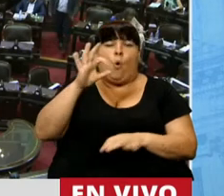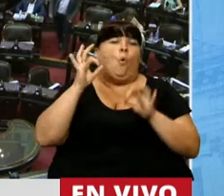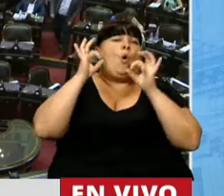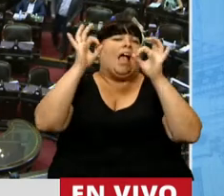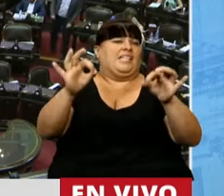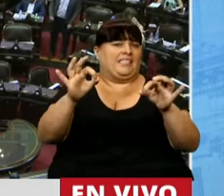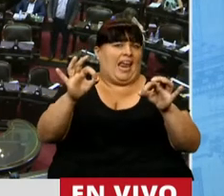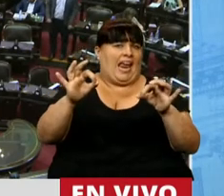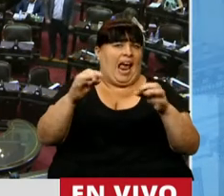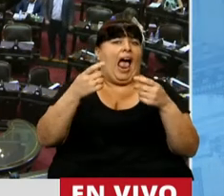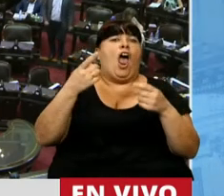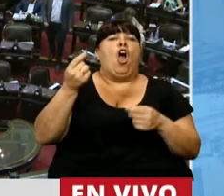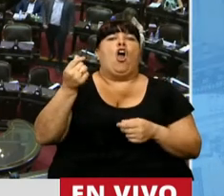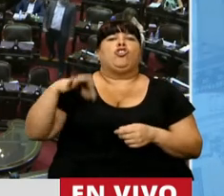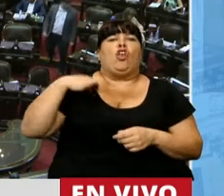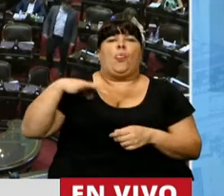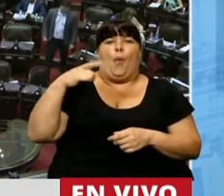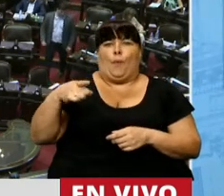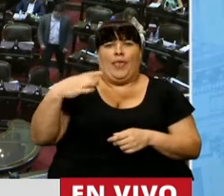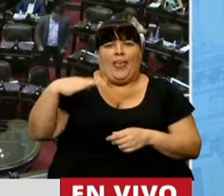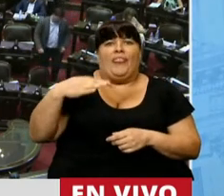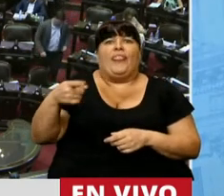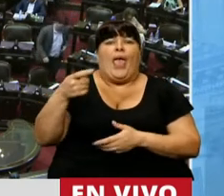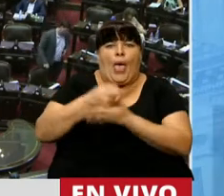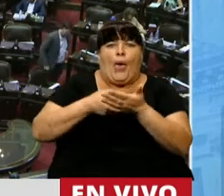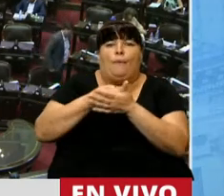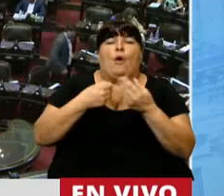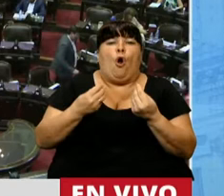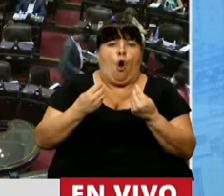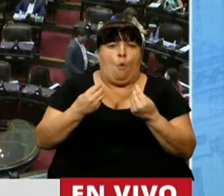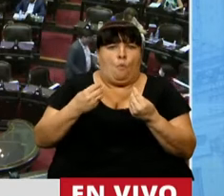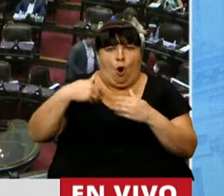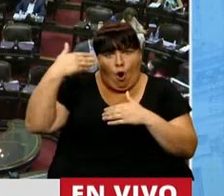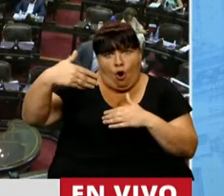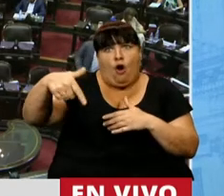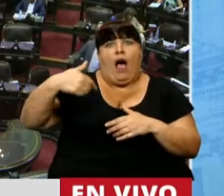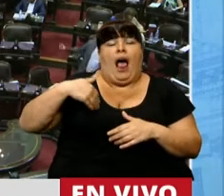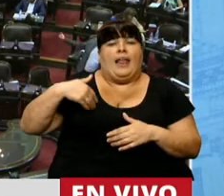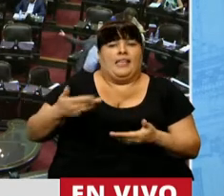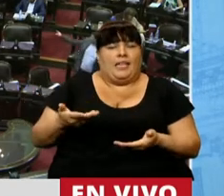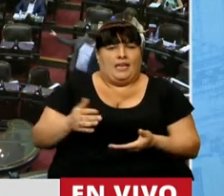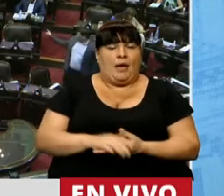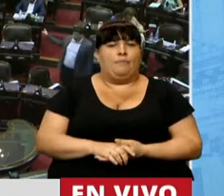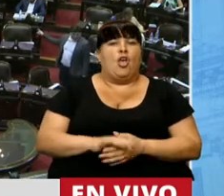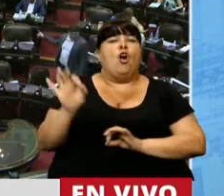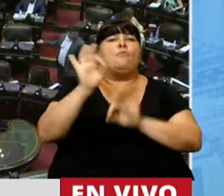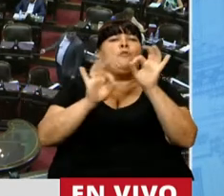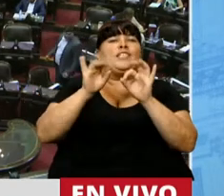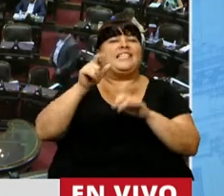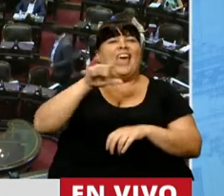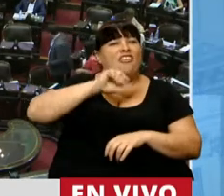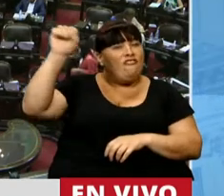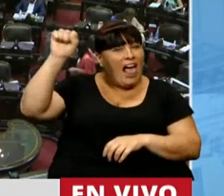alcanzar los costos de vida que van a tener que afrontar en la Argentina. El índice de